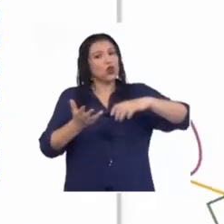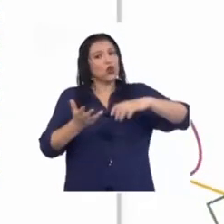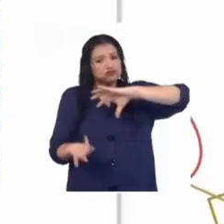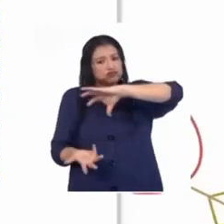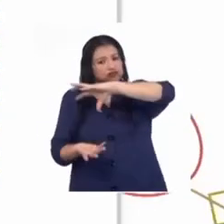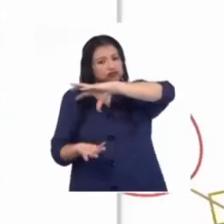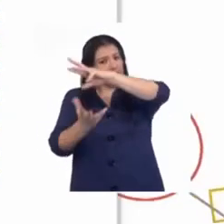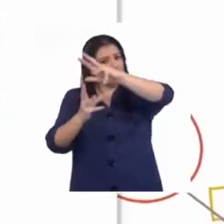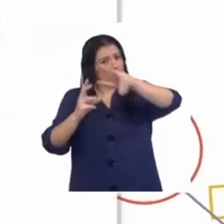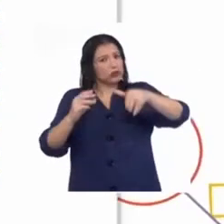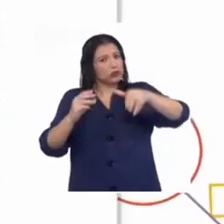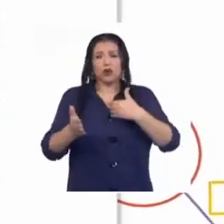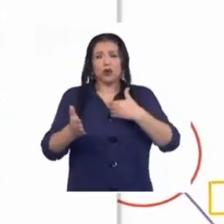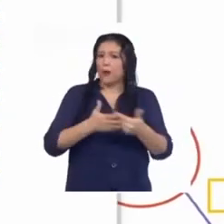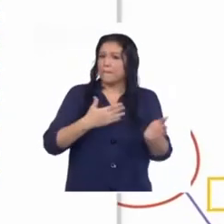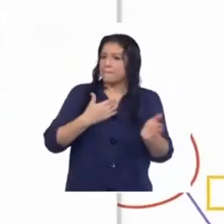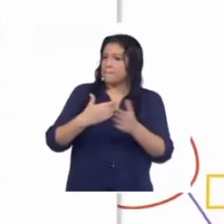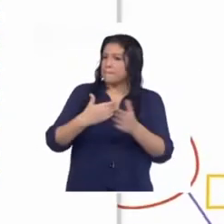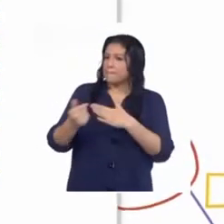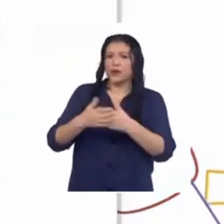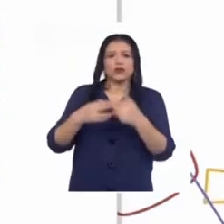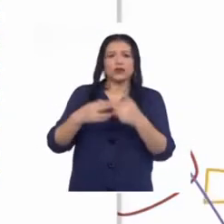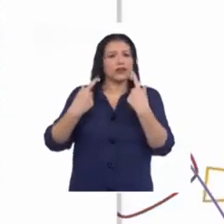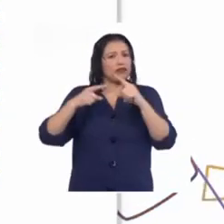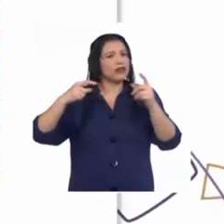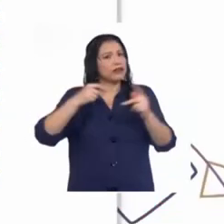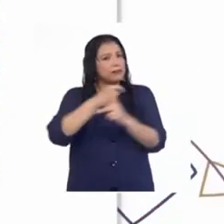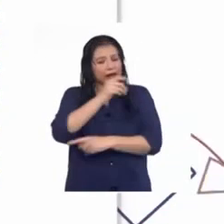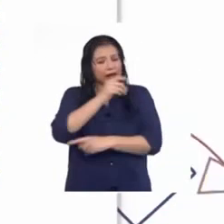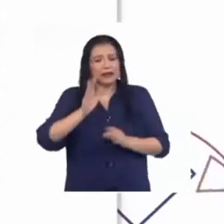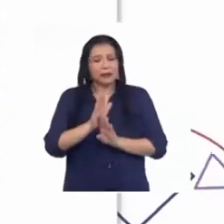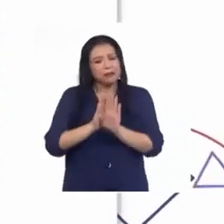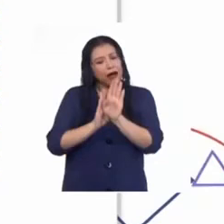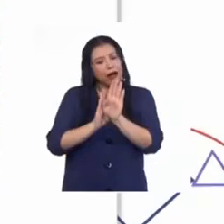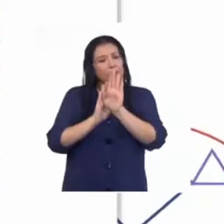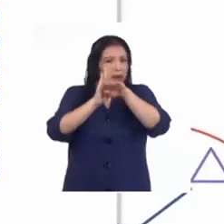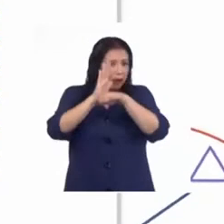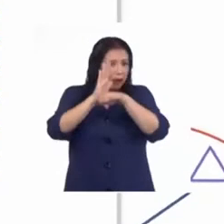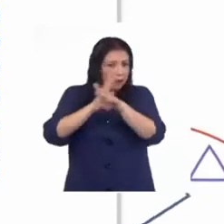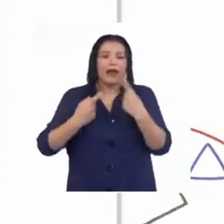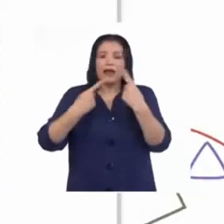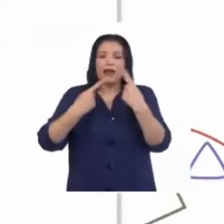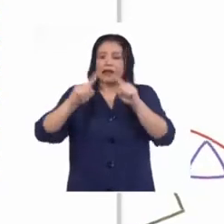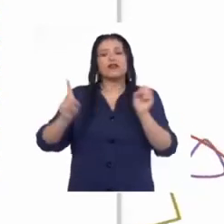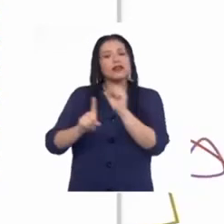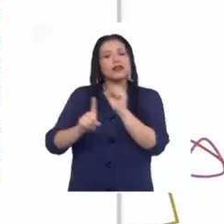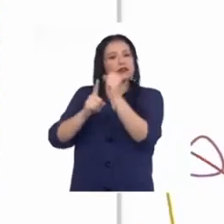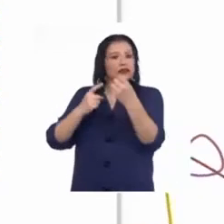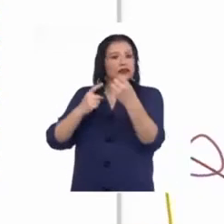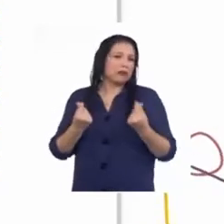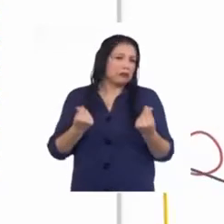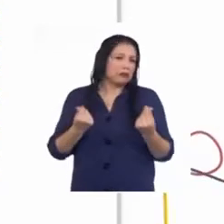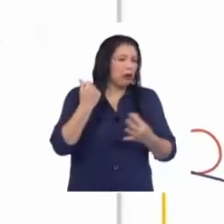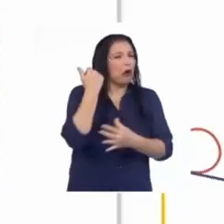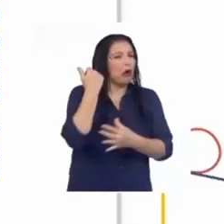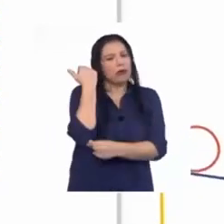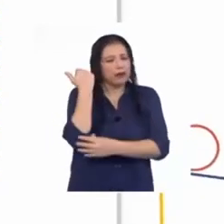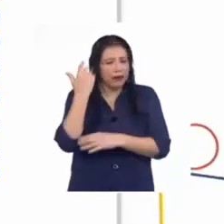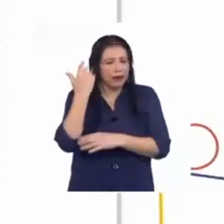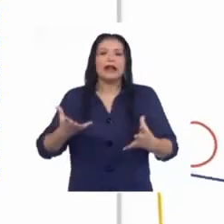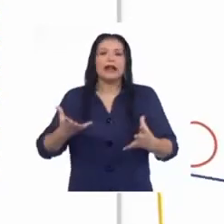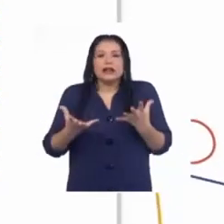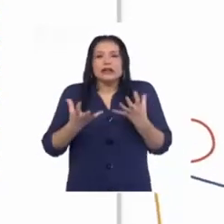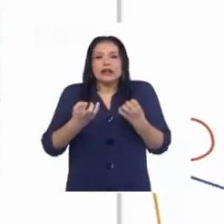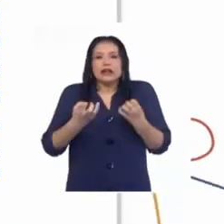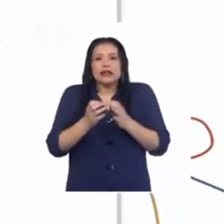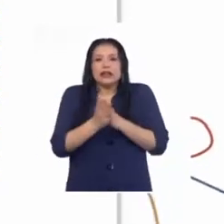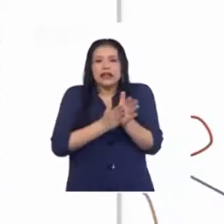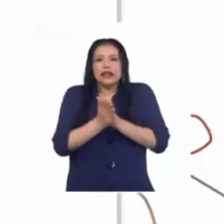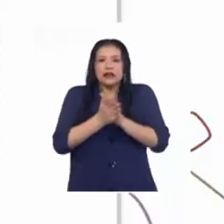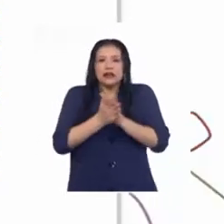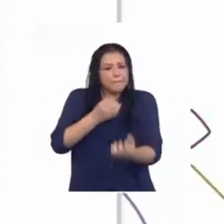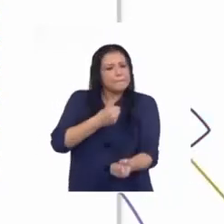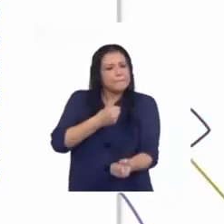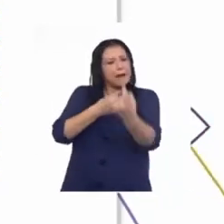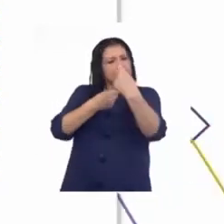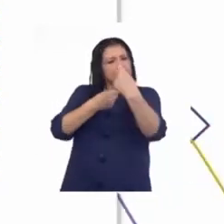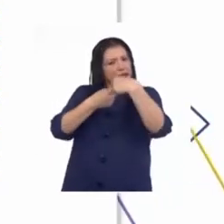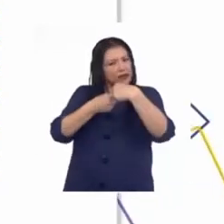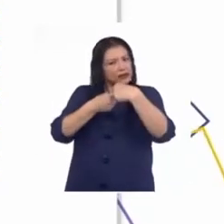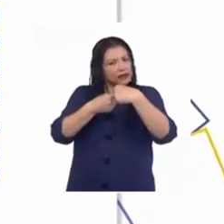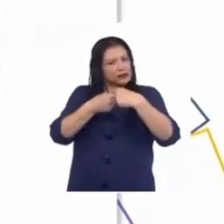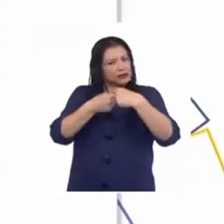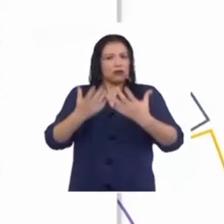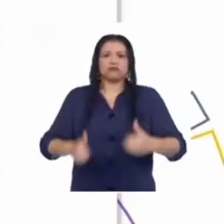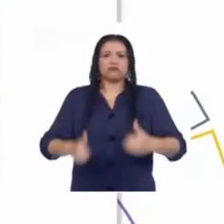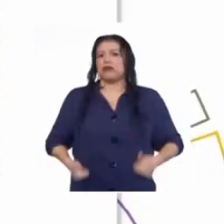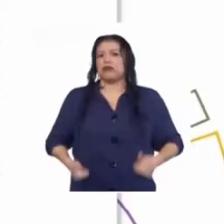aunque vivan en países en diferentes etapas de desarrollo y en diferentes ámbitos socioeconómicos, aspiran a la plena participación en la vida de